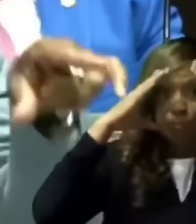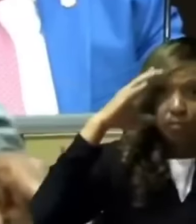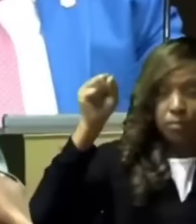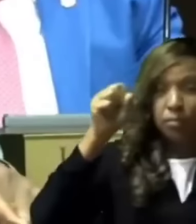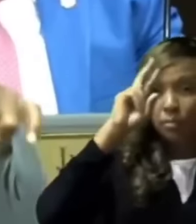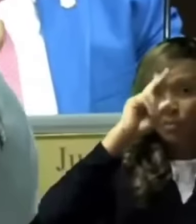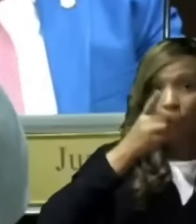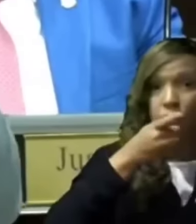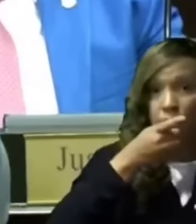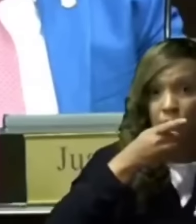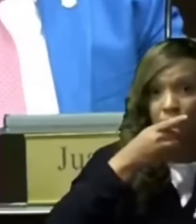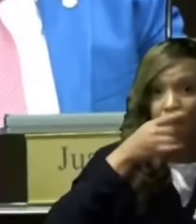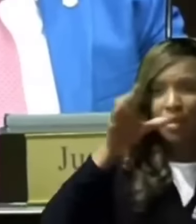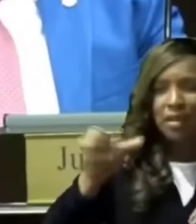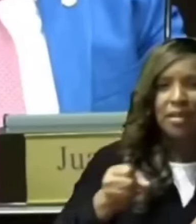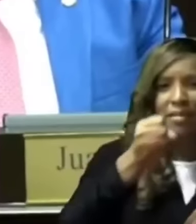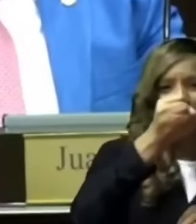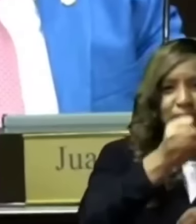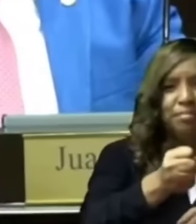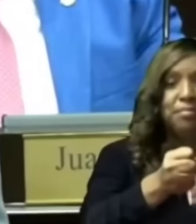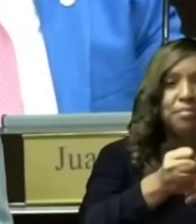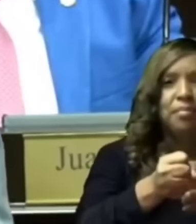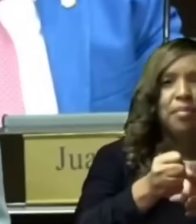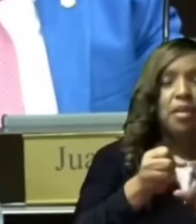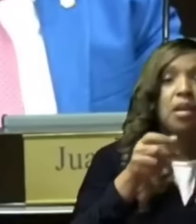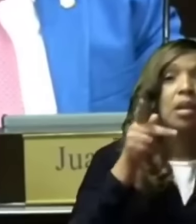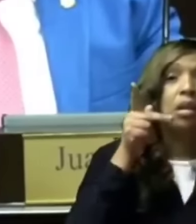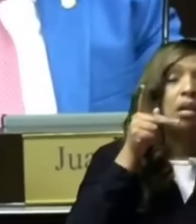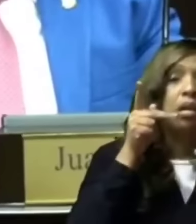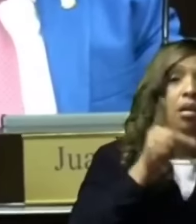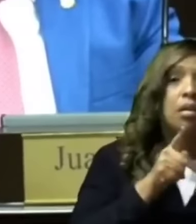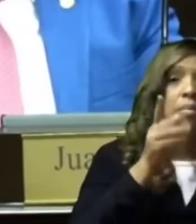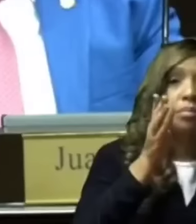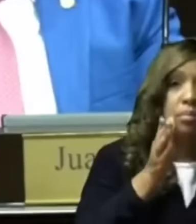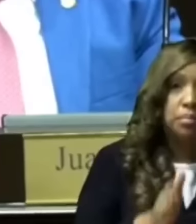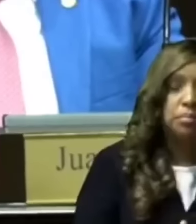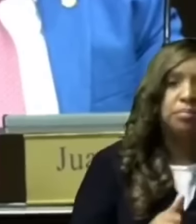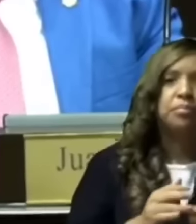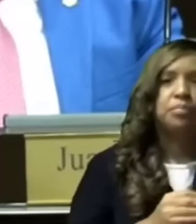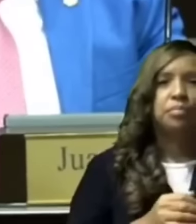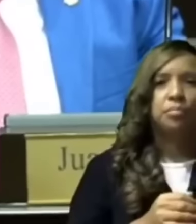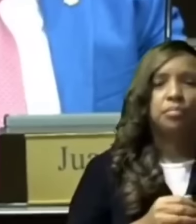le corresponde a los ministerios públicos de carrera, honorable presidente.